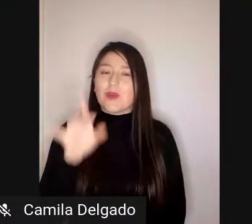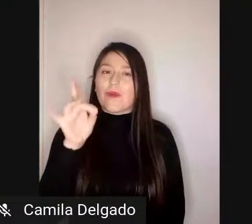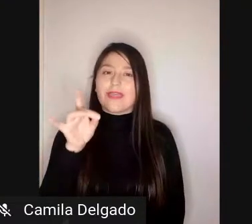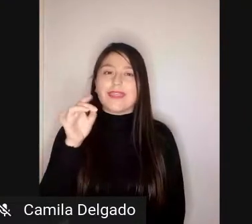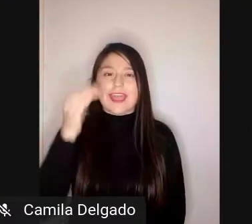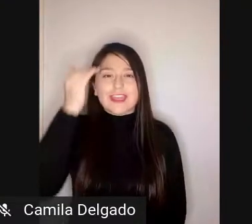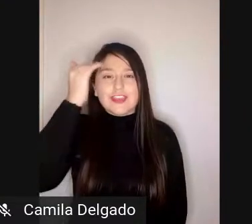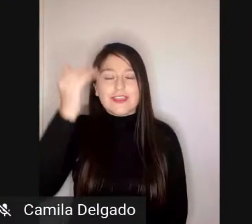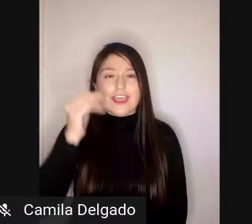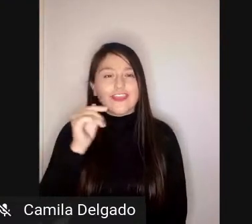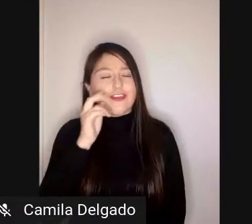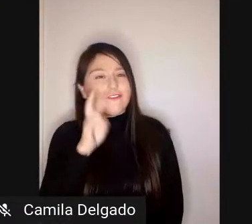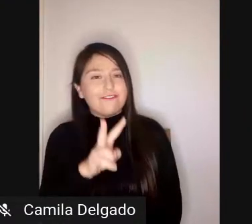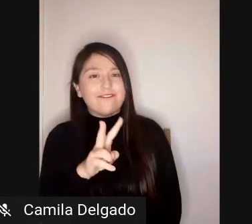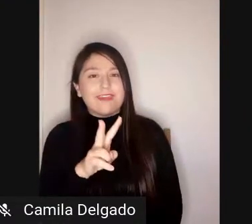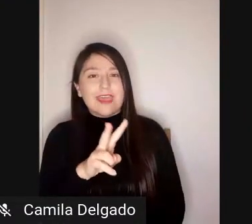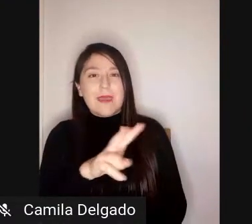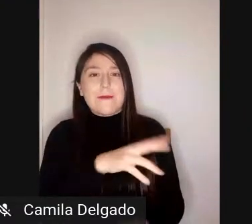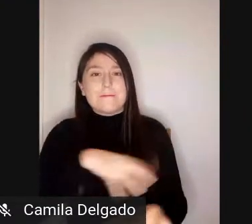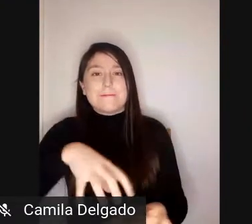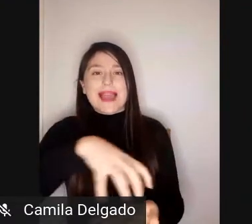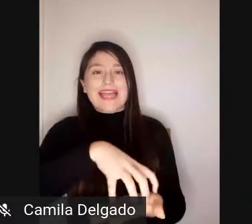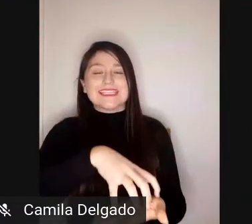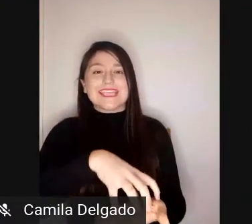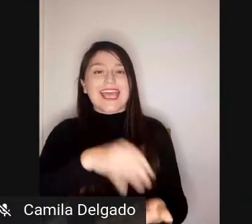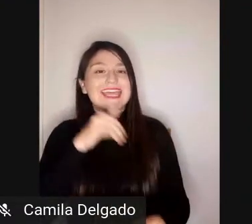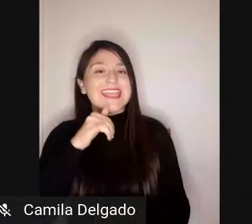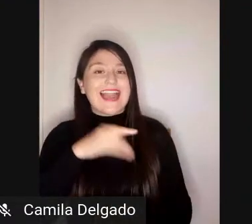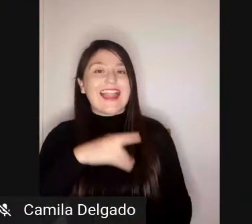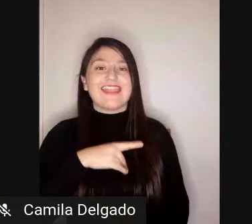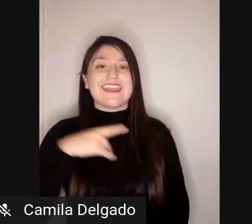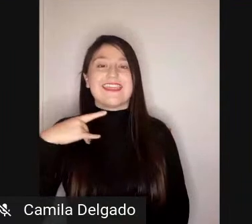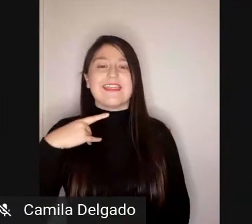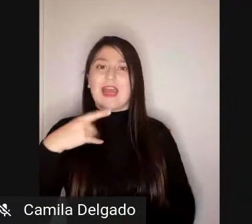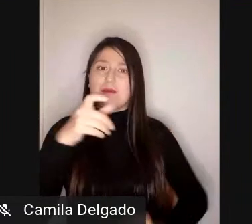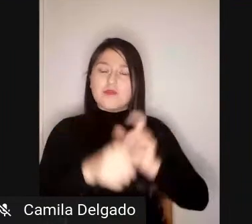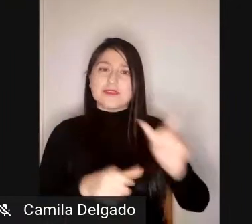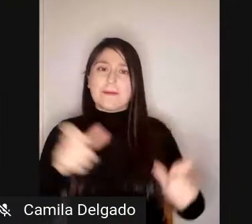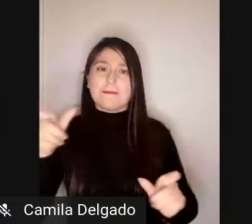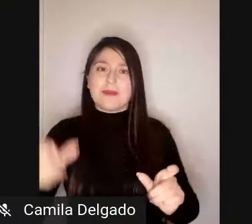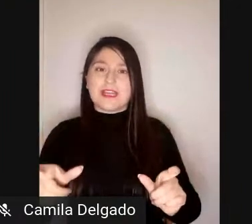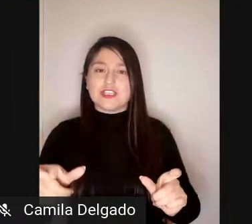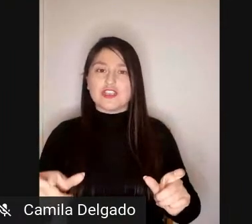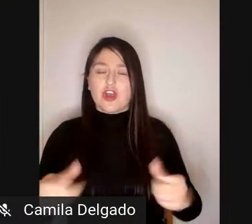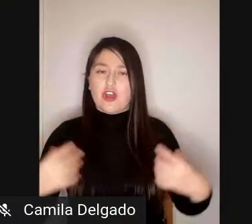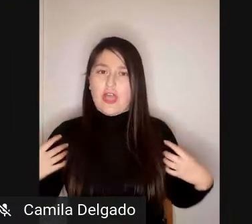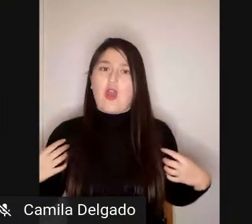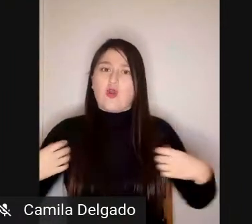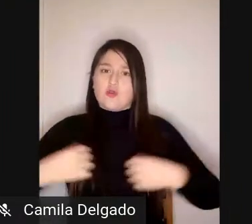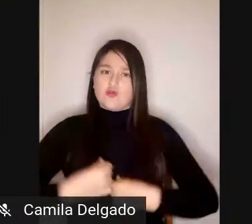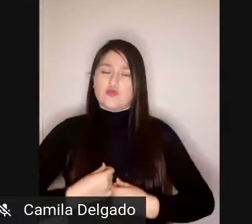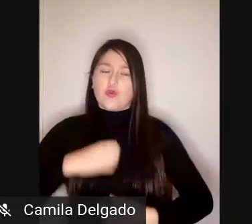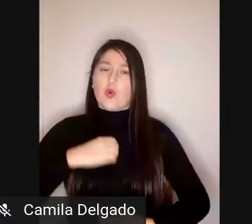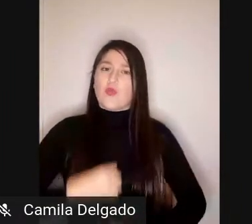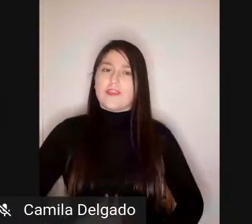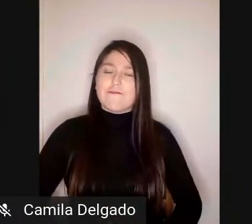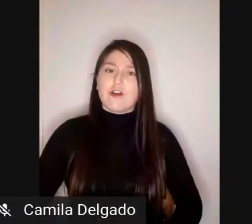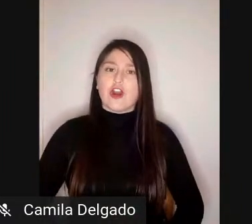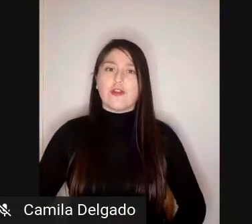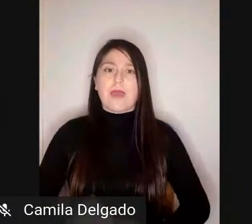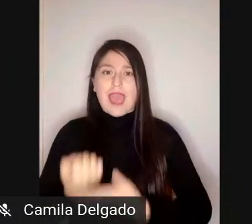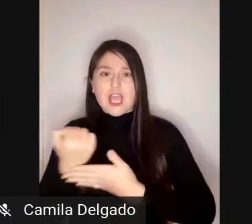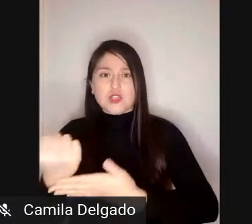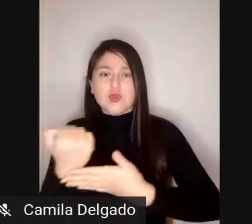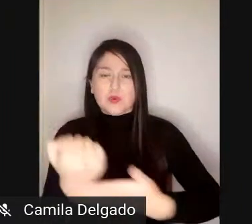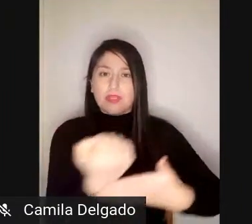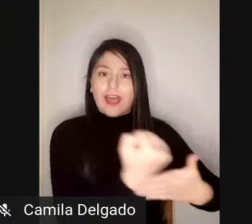Italia, Plaza Dignidad, a ver, tanta gente vestida de su uniforme y orgullosa de estar ahí ayudando a la gente, a mí yo decía, bueno,